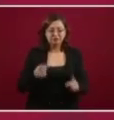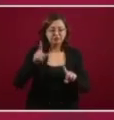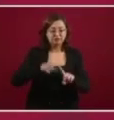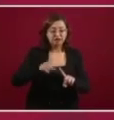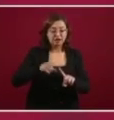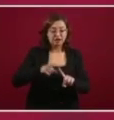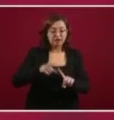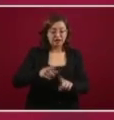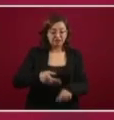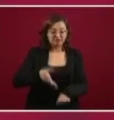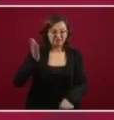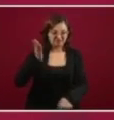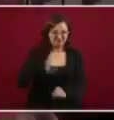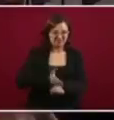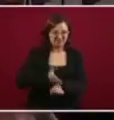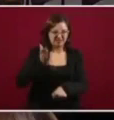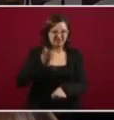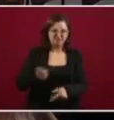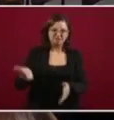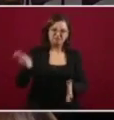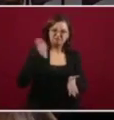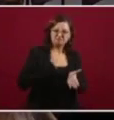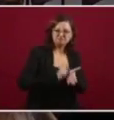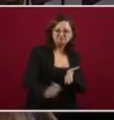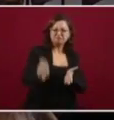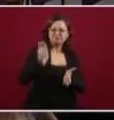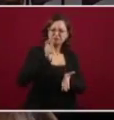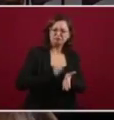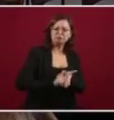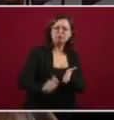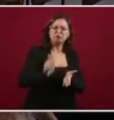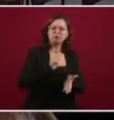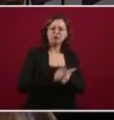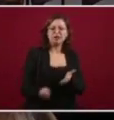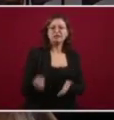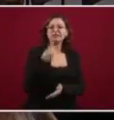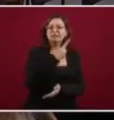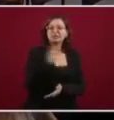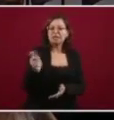habría que escribir, ¿sí?